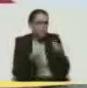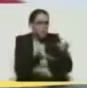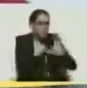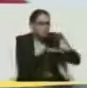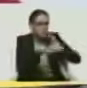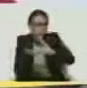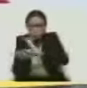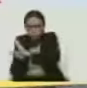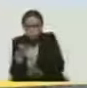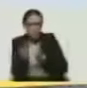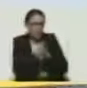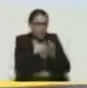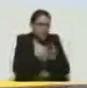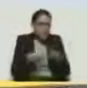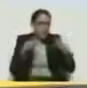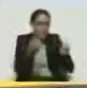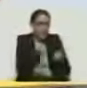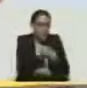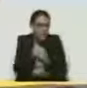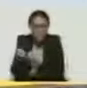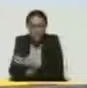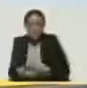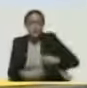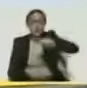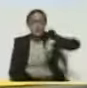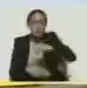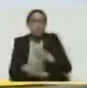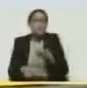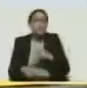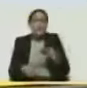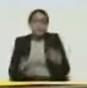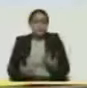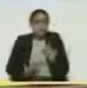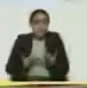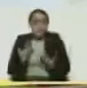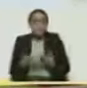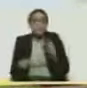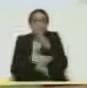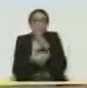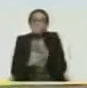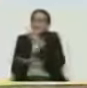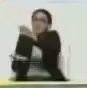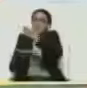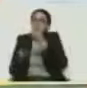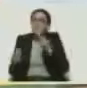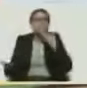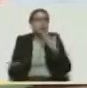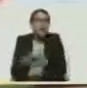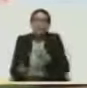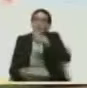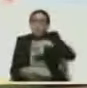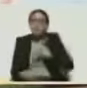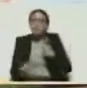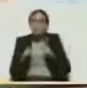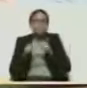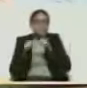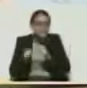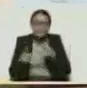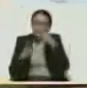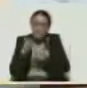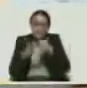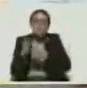dice, vamos para la segunda consulta. Vamos para la segunda consulta. De lo que usted dice, ¿yo? Y yo me comprometí a financiar el que